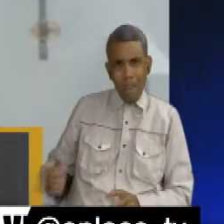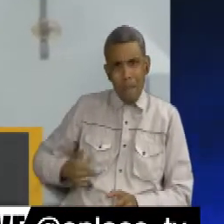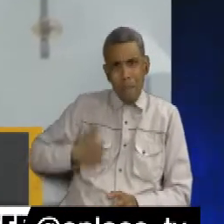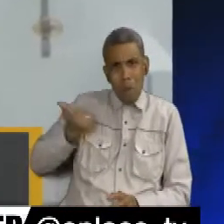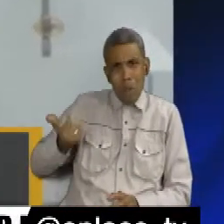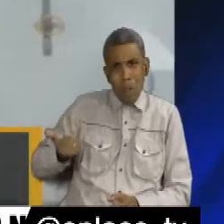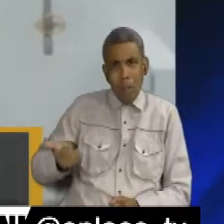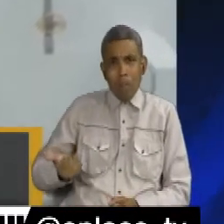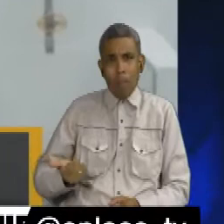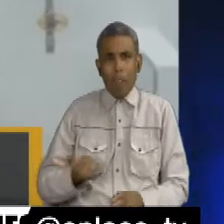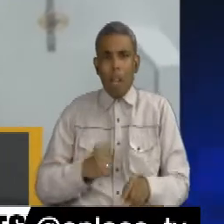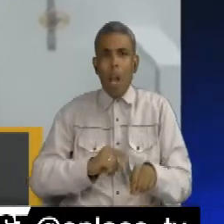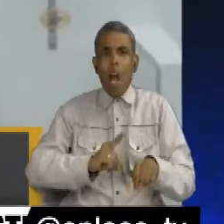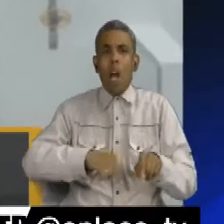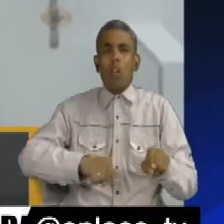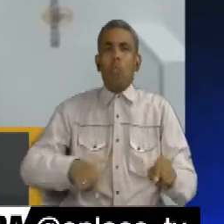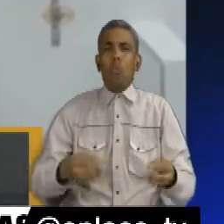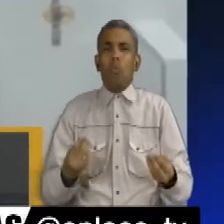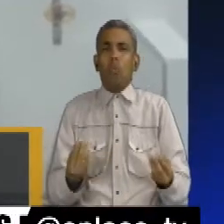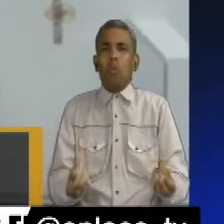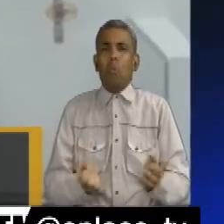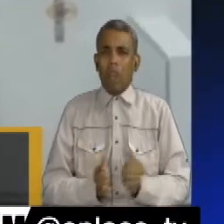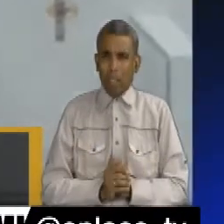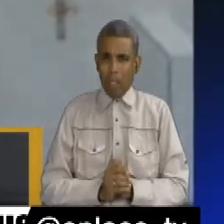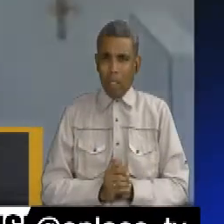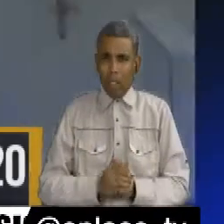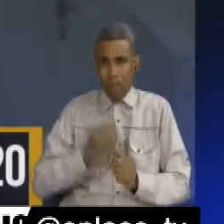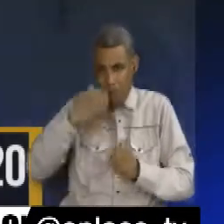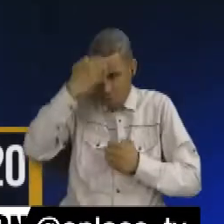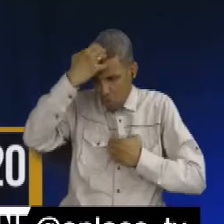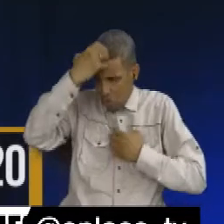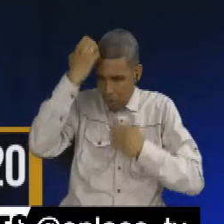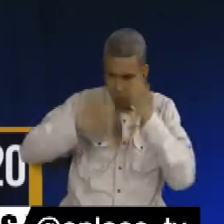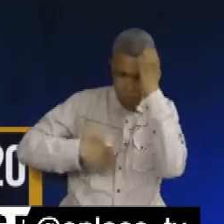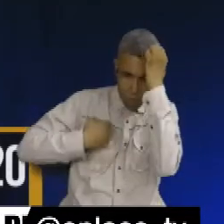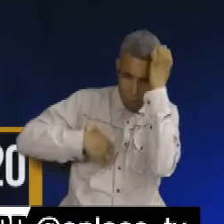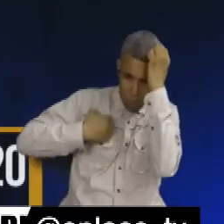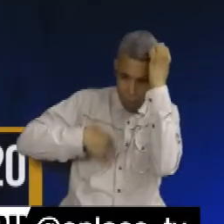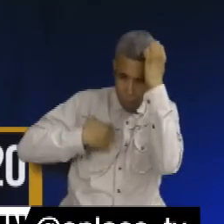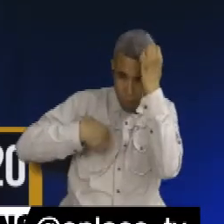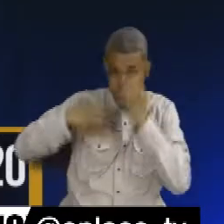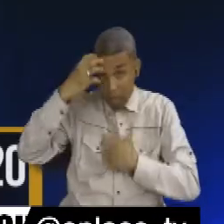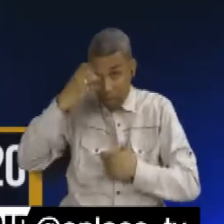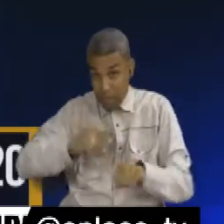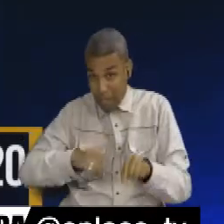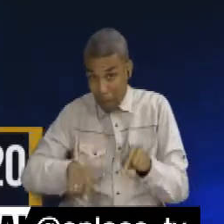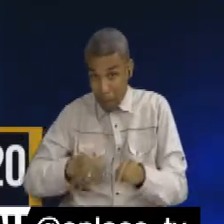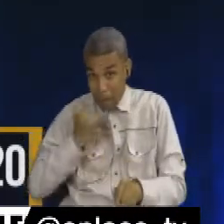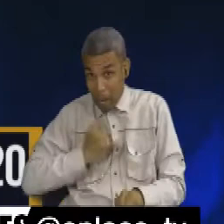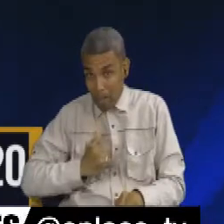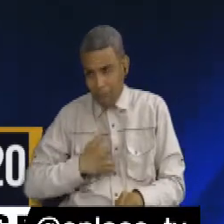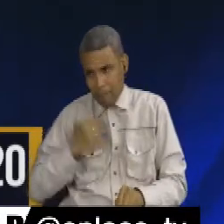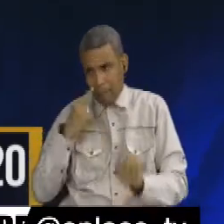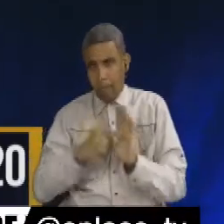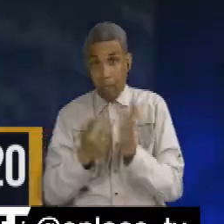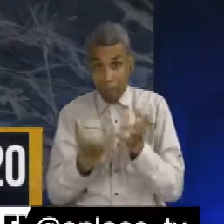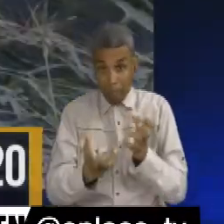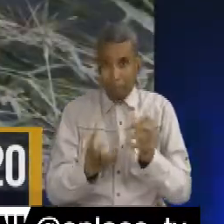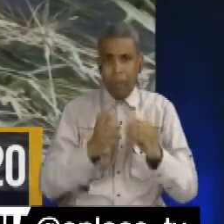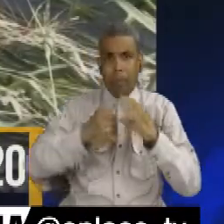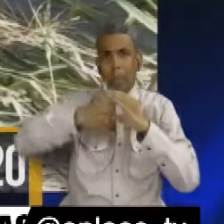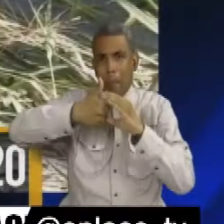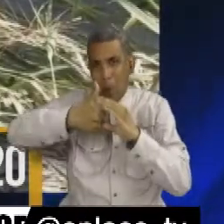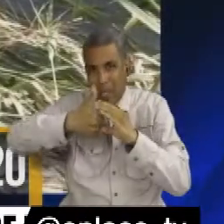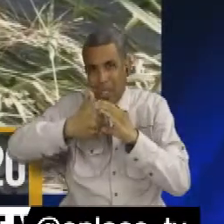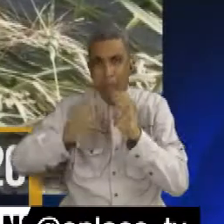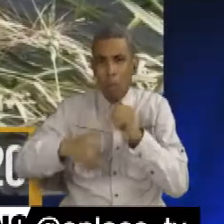utilizado por algunos habitantes de calle para bañarse. Recuerde que si usted quiere convertirse en nuestro reportero ciudadano, puede enviar